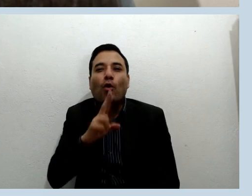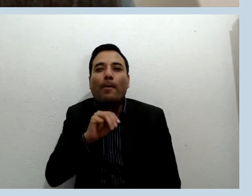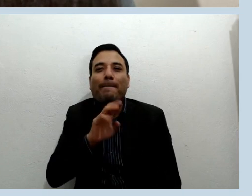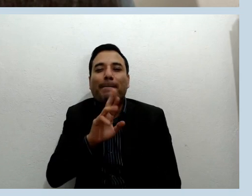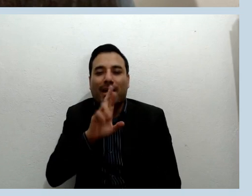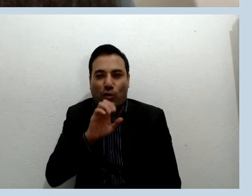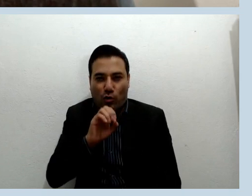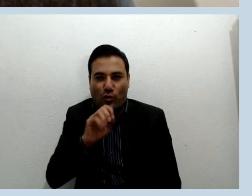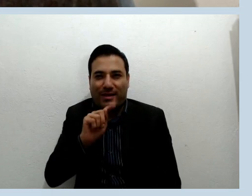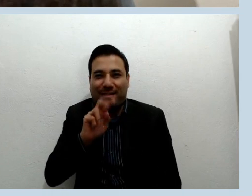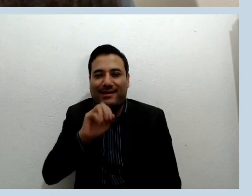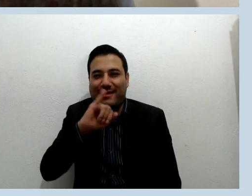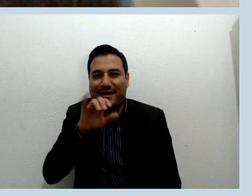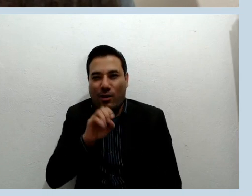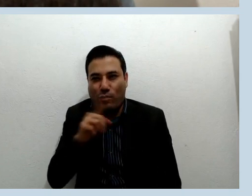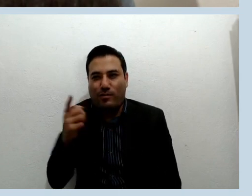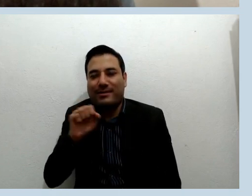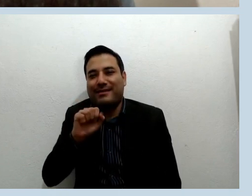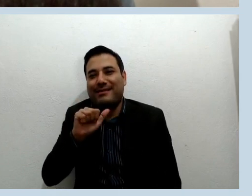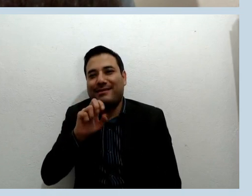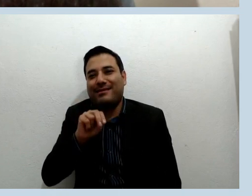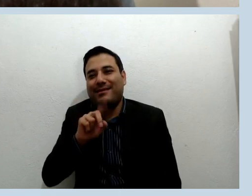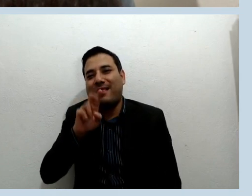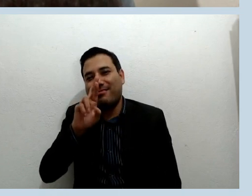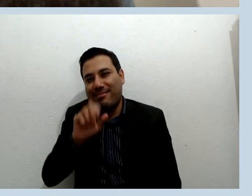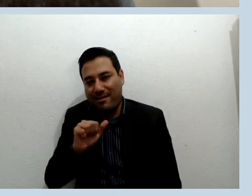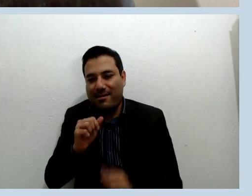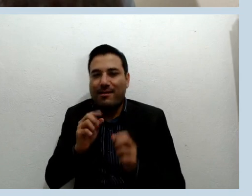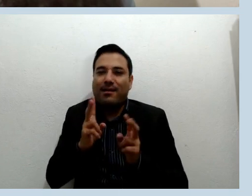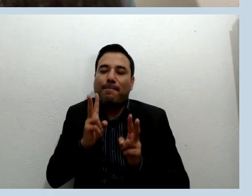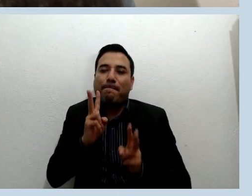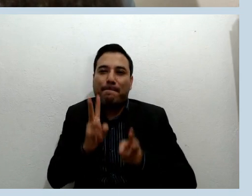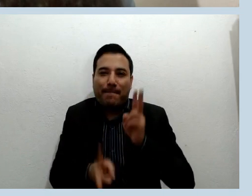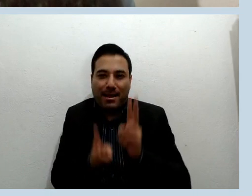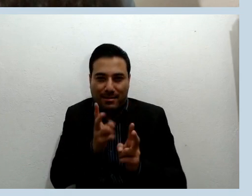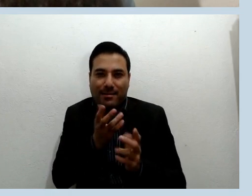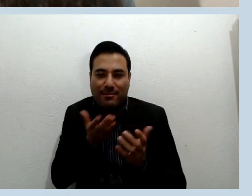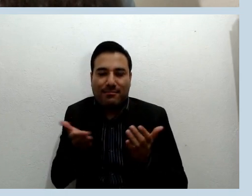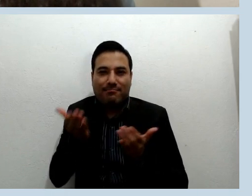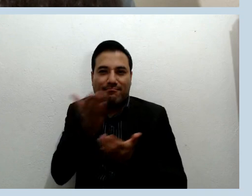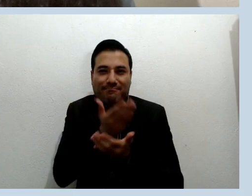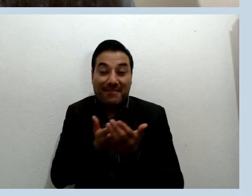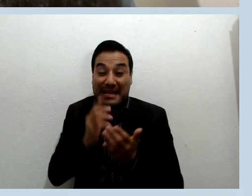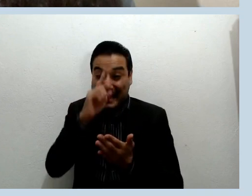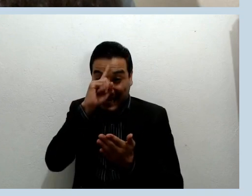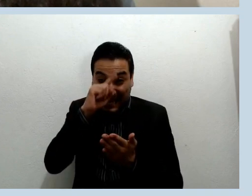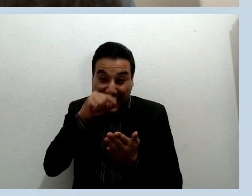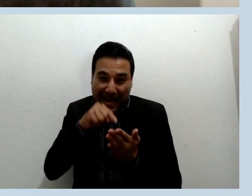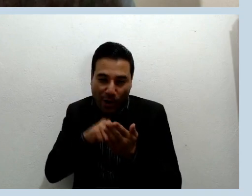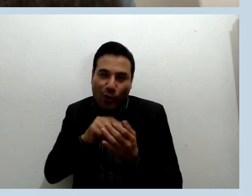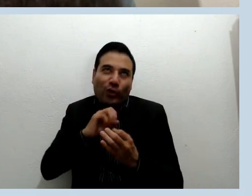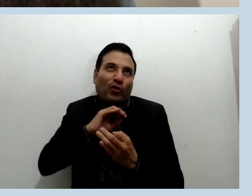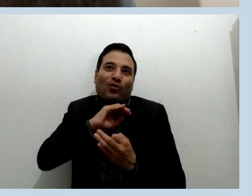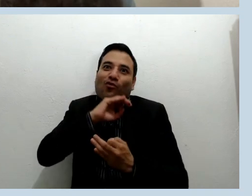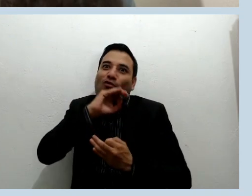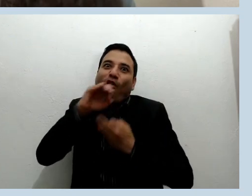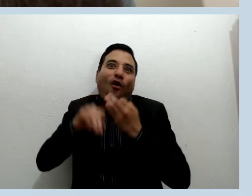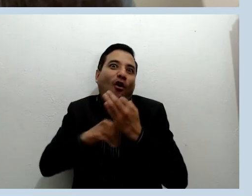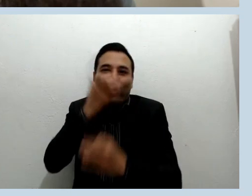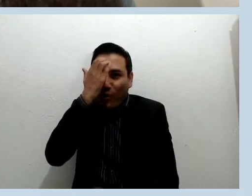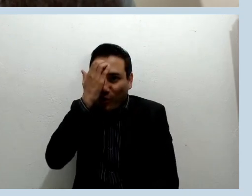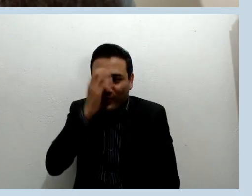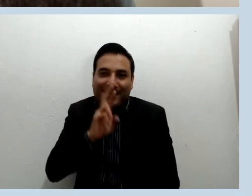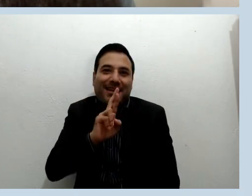comitiva y con Sandra Cecilia y yo creo que todas con teníamos un referente de Regina